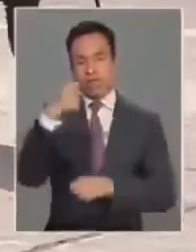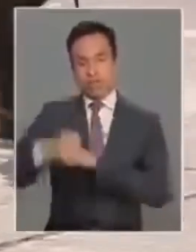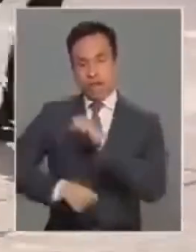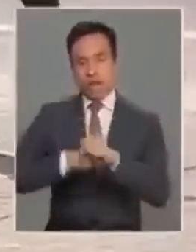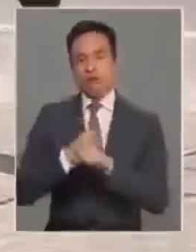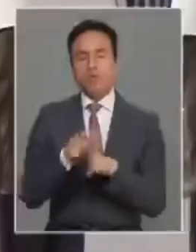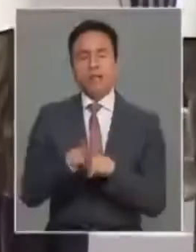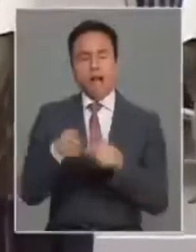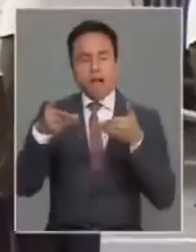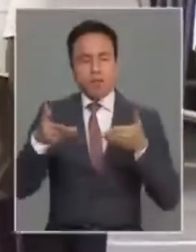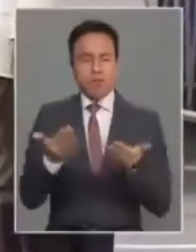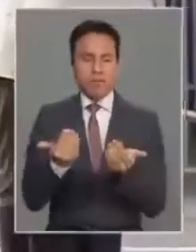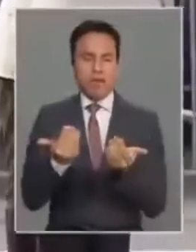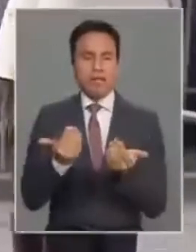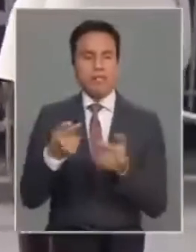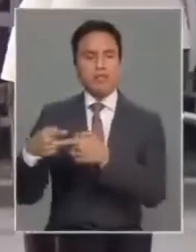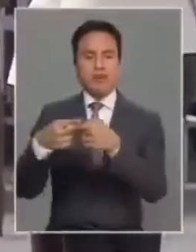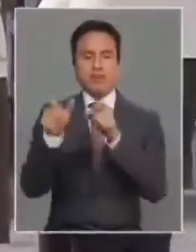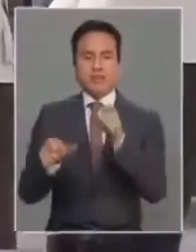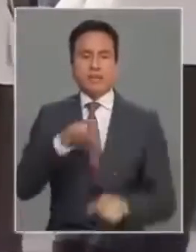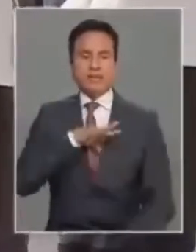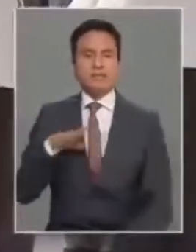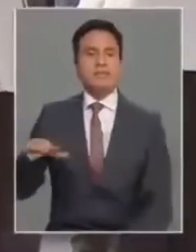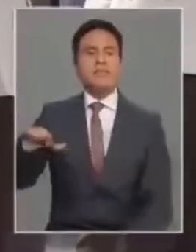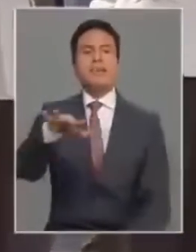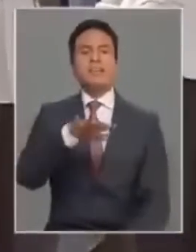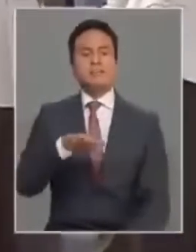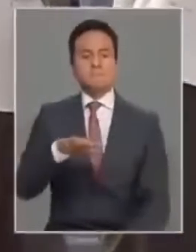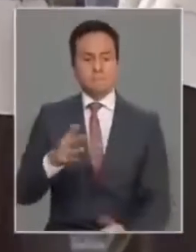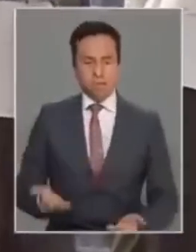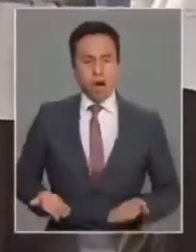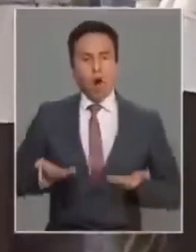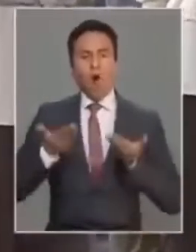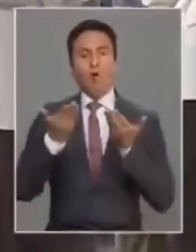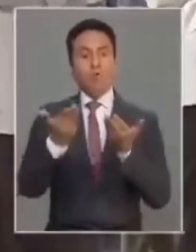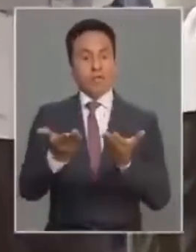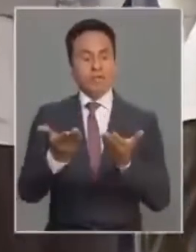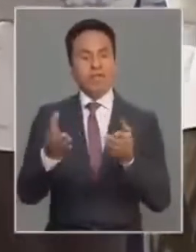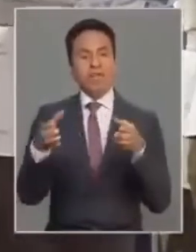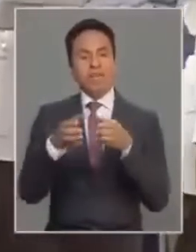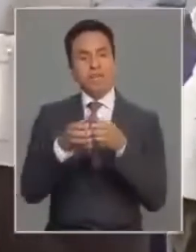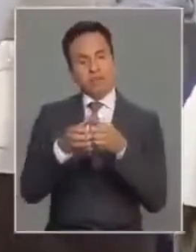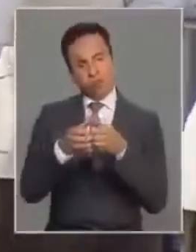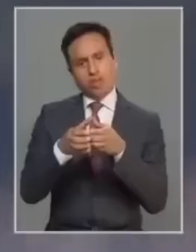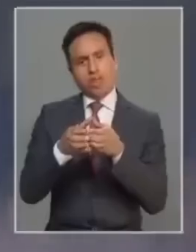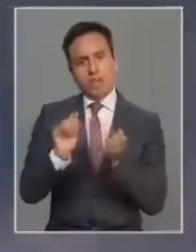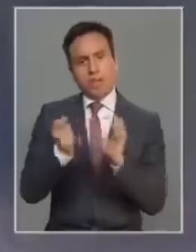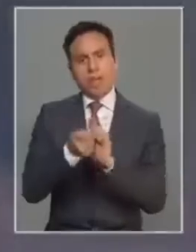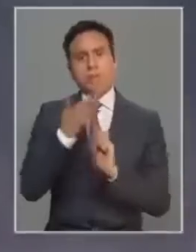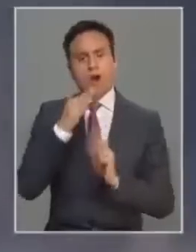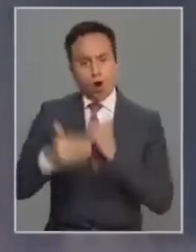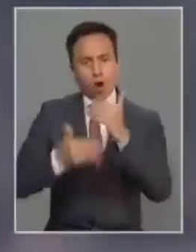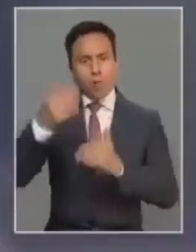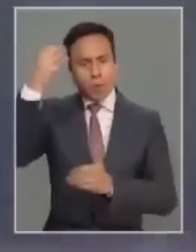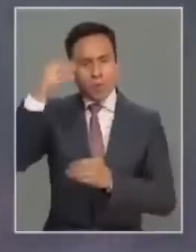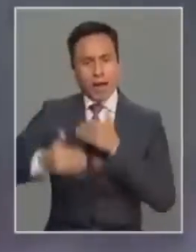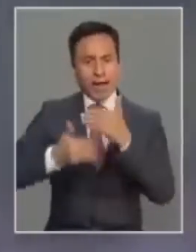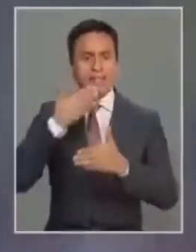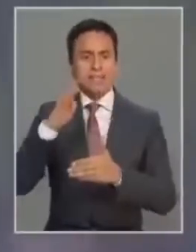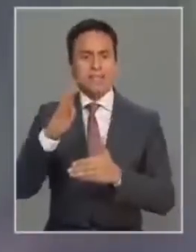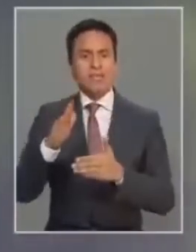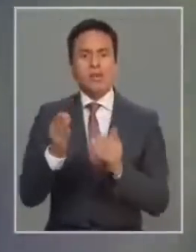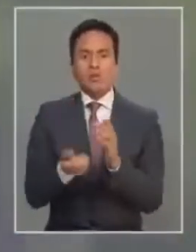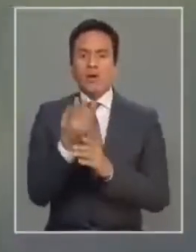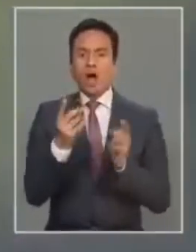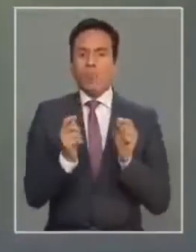se hace en el Zócalo. Sí. Creo que el Zócalo o la Avenida de la Reforma, que es emblemática para México, creo que aquí es el Parque